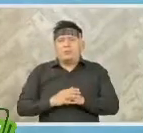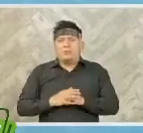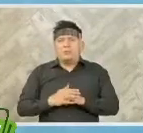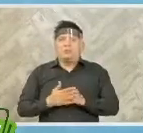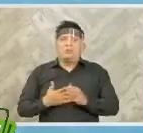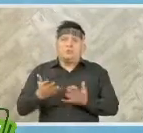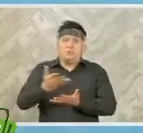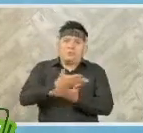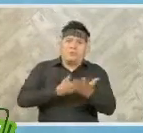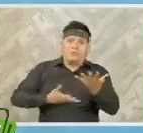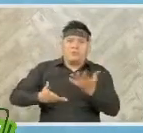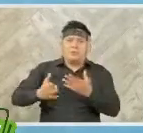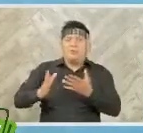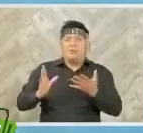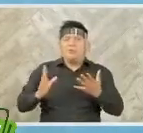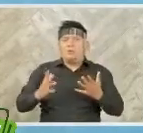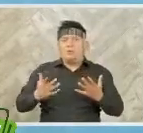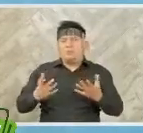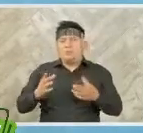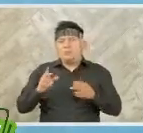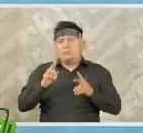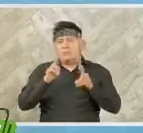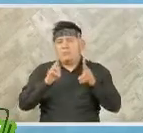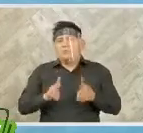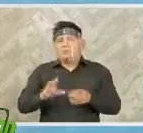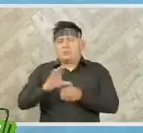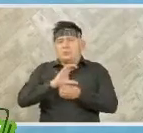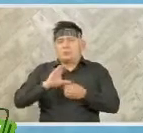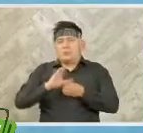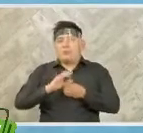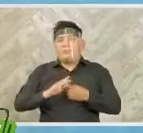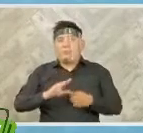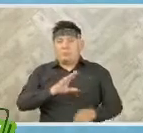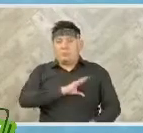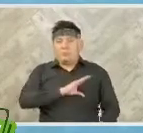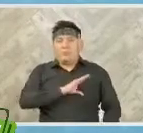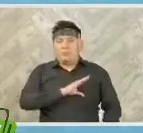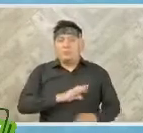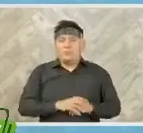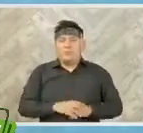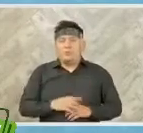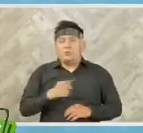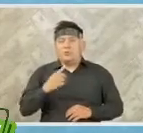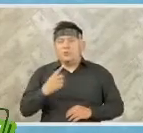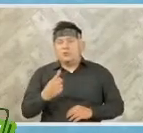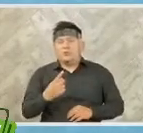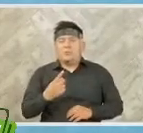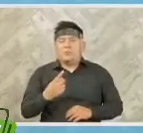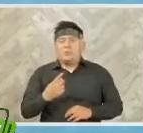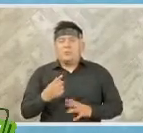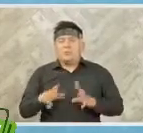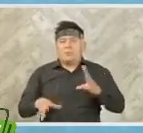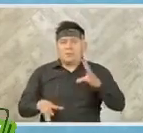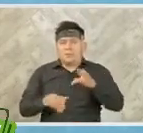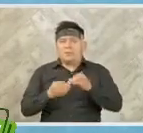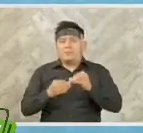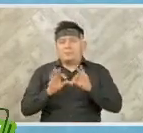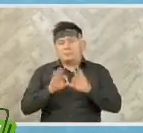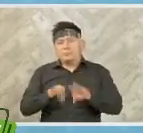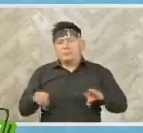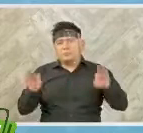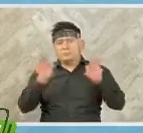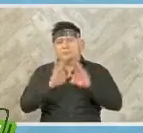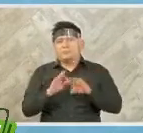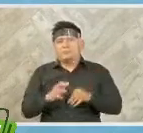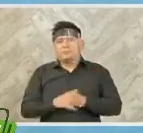convivencia ciudadana, la administración también se involucró en algo muy importante y es